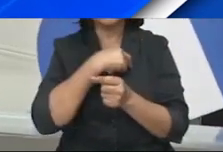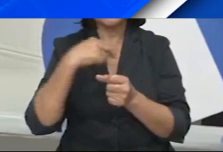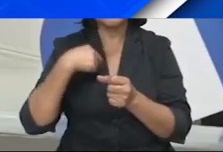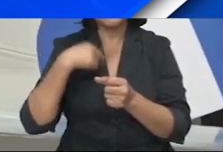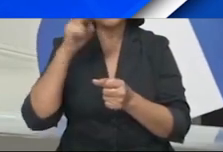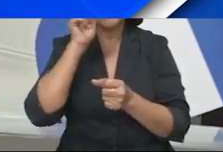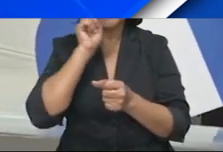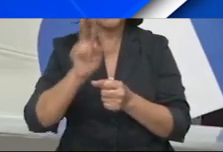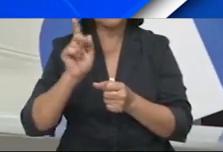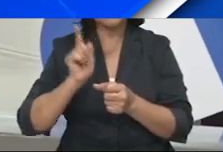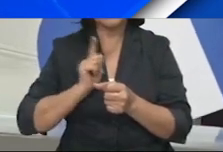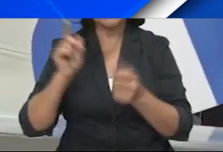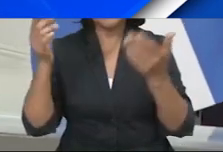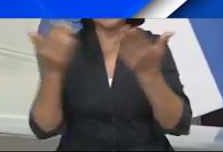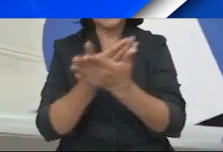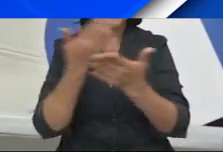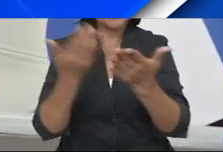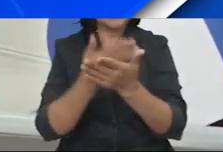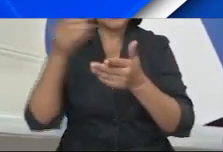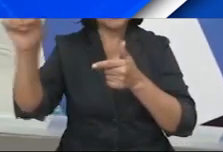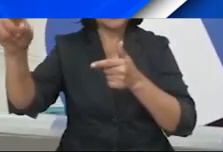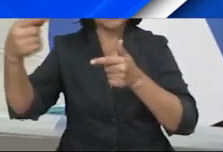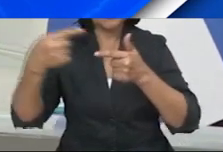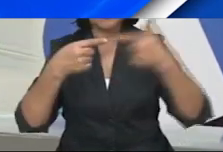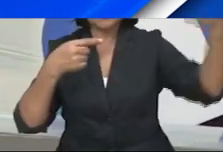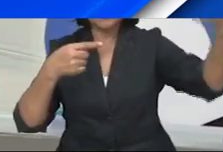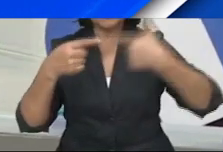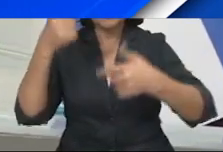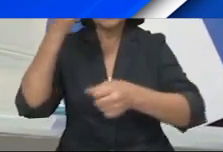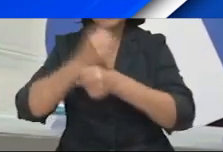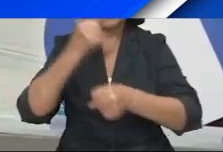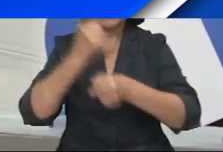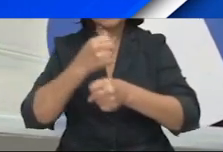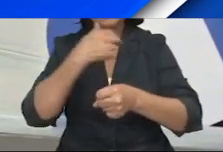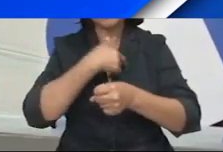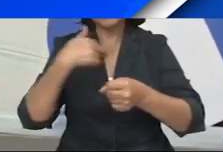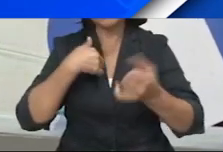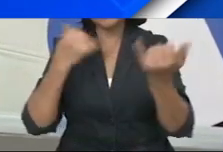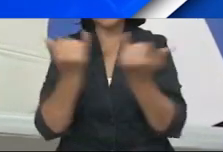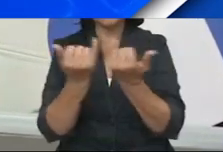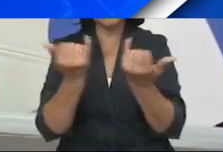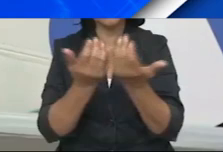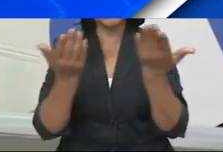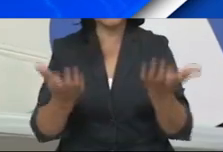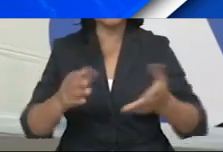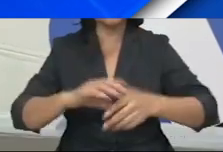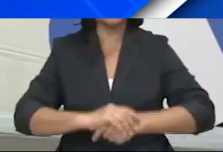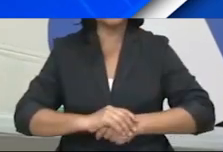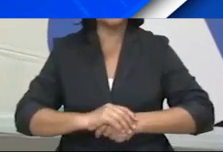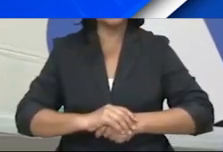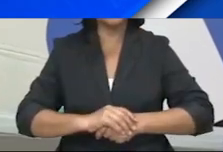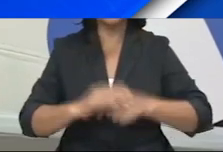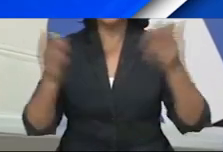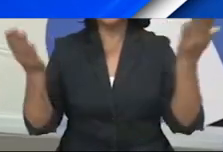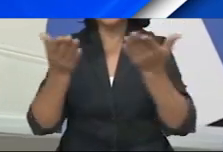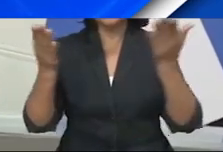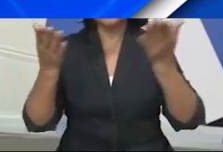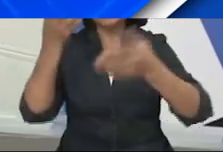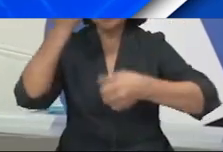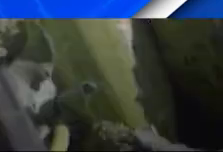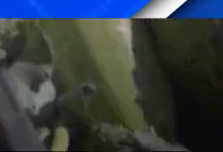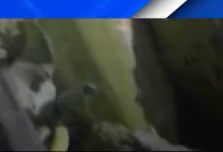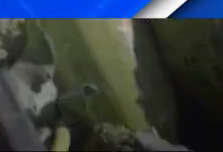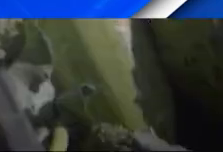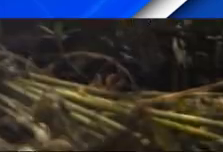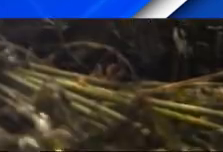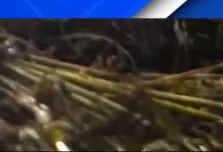recorrer? ¿Qué nuevas estrategias y tácticas de lucha para seguir en revolución y evolución como clase